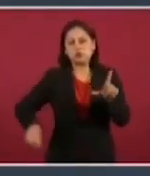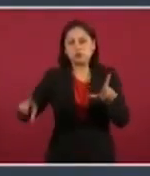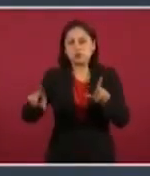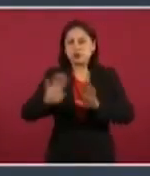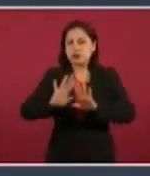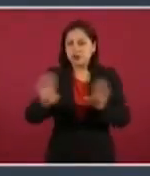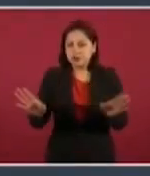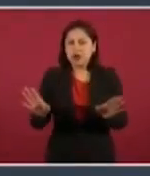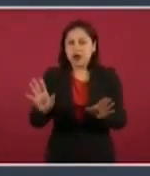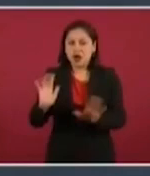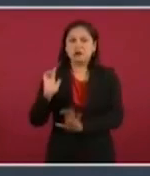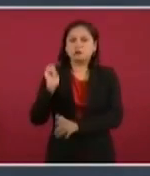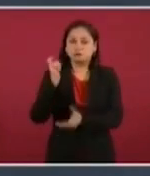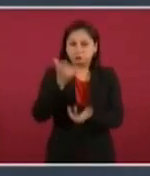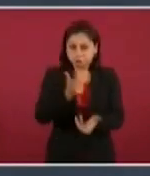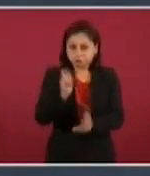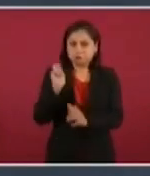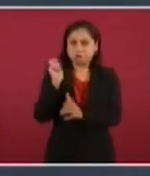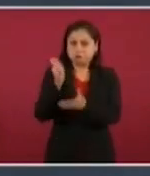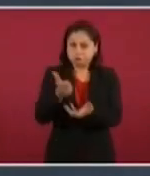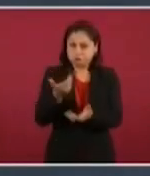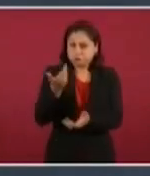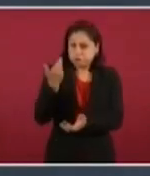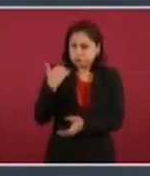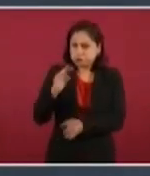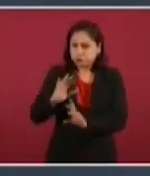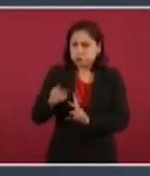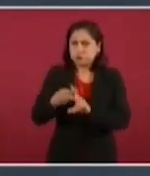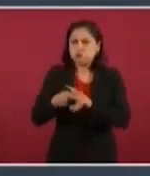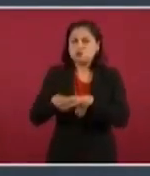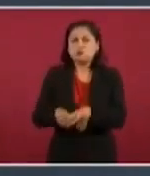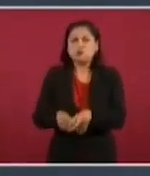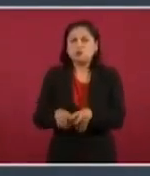han dispersado recursos en